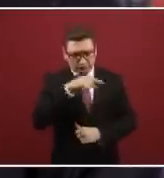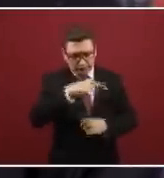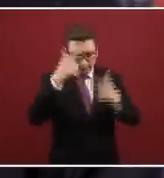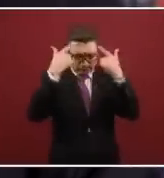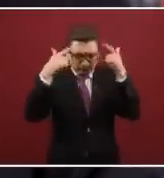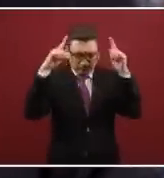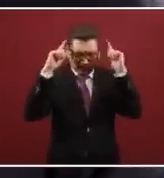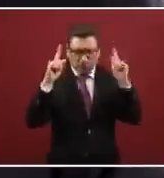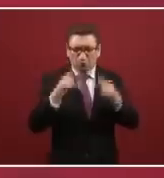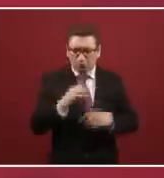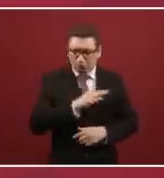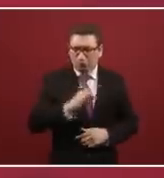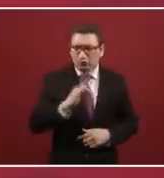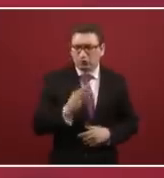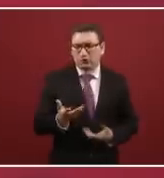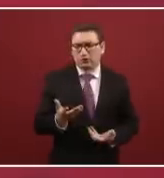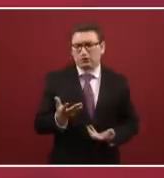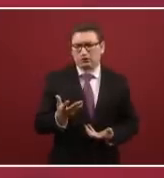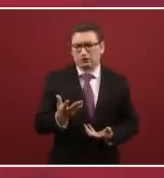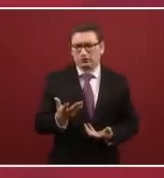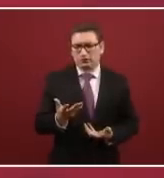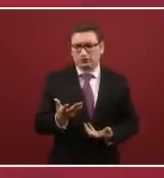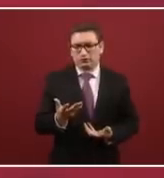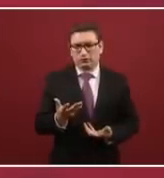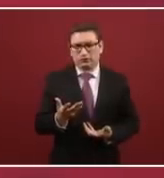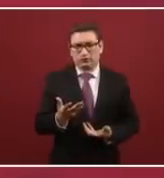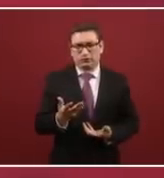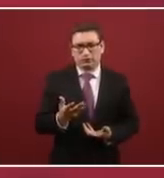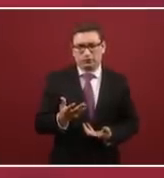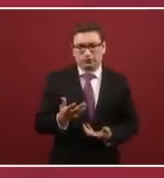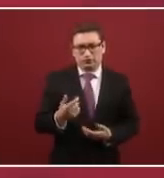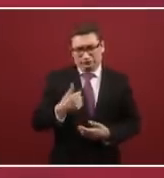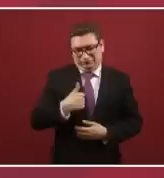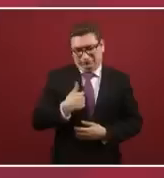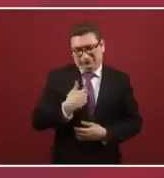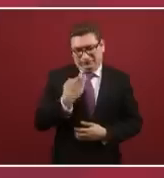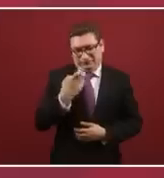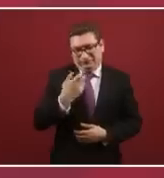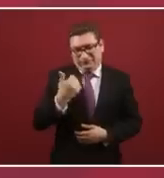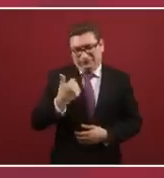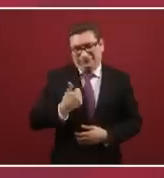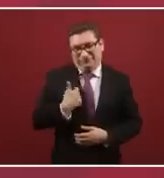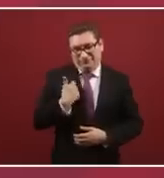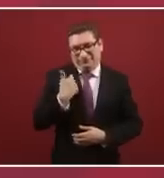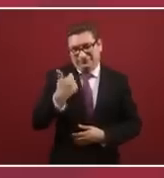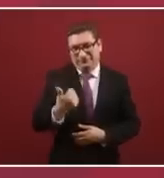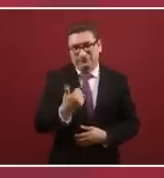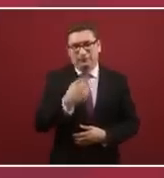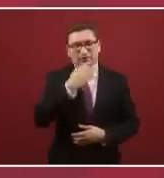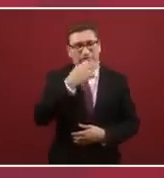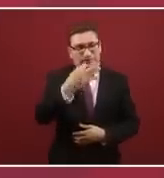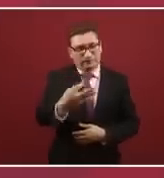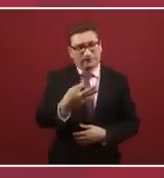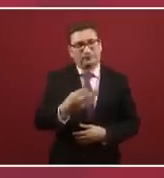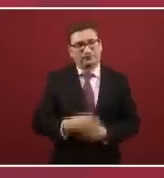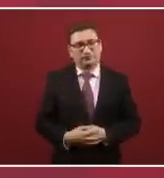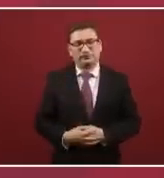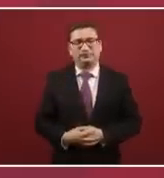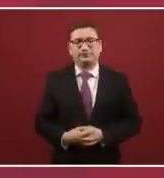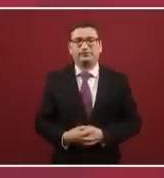de atender este problema? Que aprovecho también para decir que surge, y en